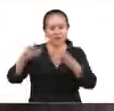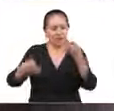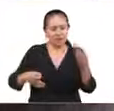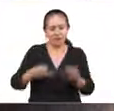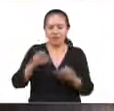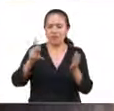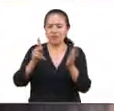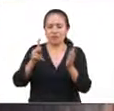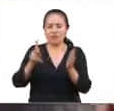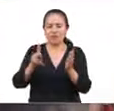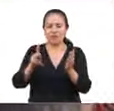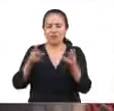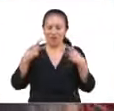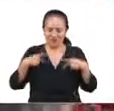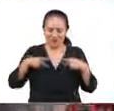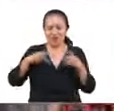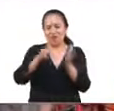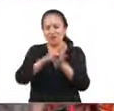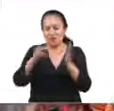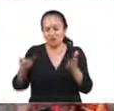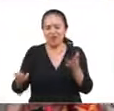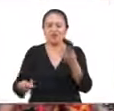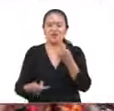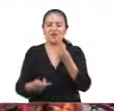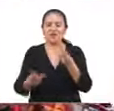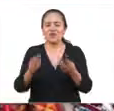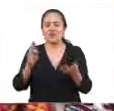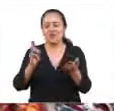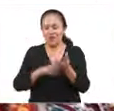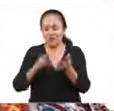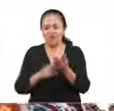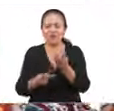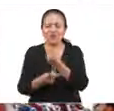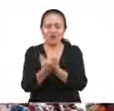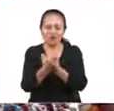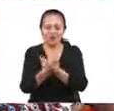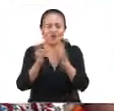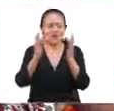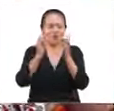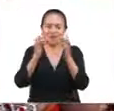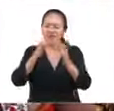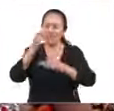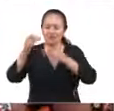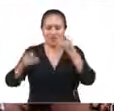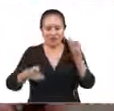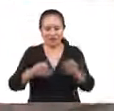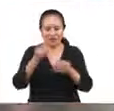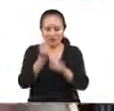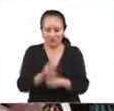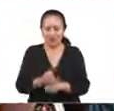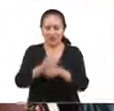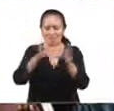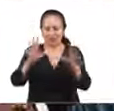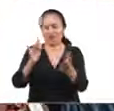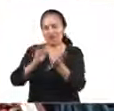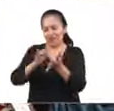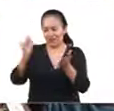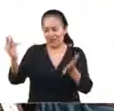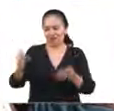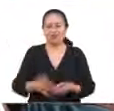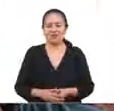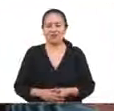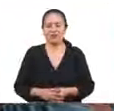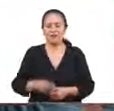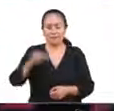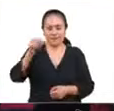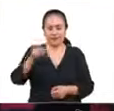la cobertura de este evento, el cual se está transmitiendo a través de las redes sociales de manera simultánea. Presiden